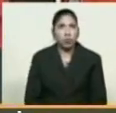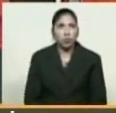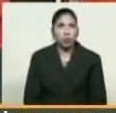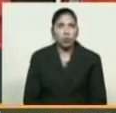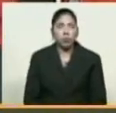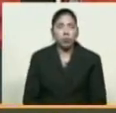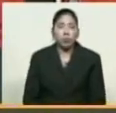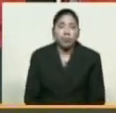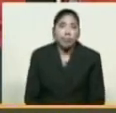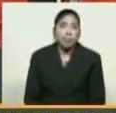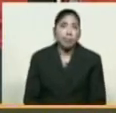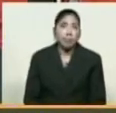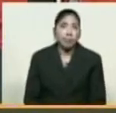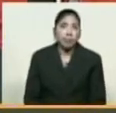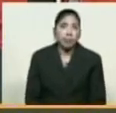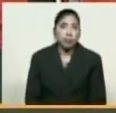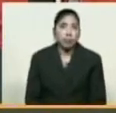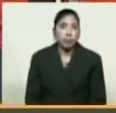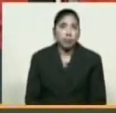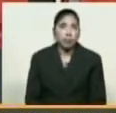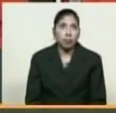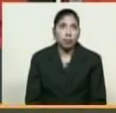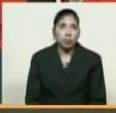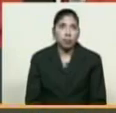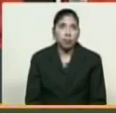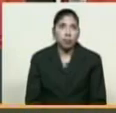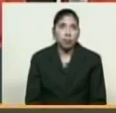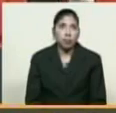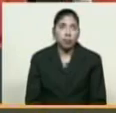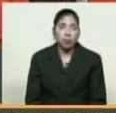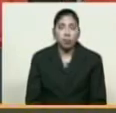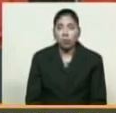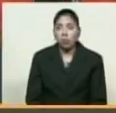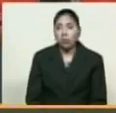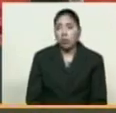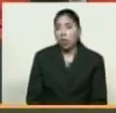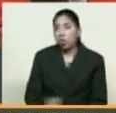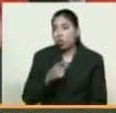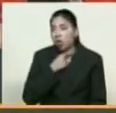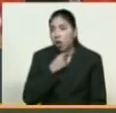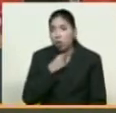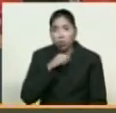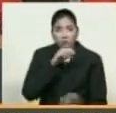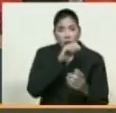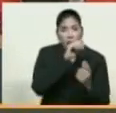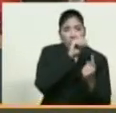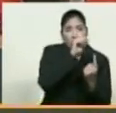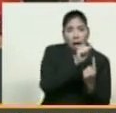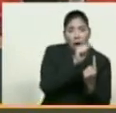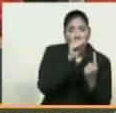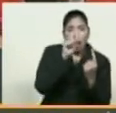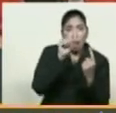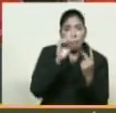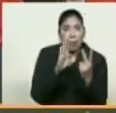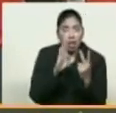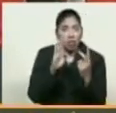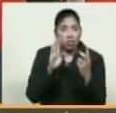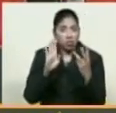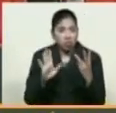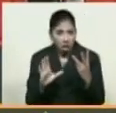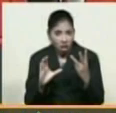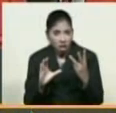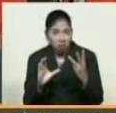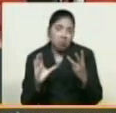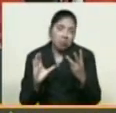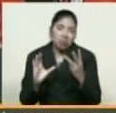votar. Así hay gente que no le gusta un partido A, B o C. Esto es una alternativa que se presenta total